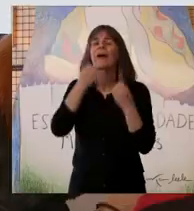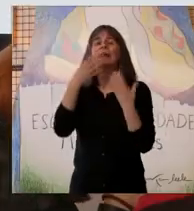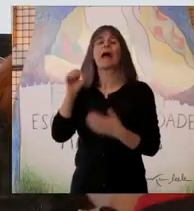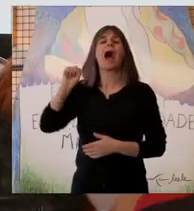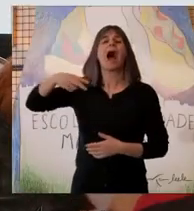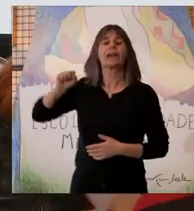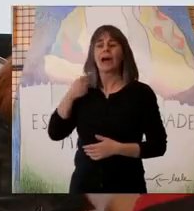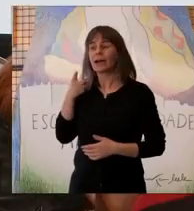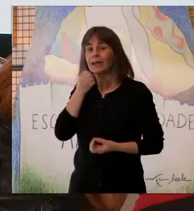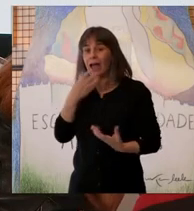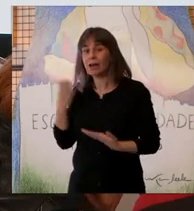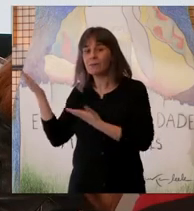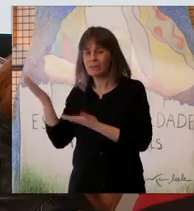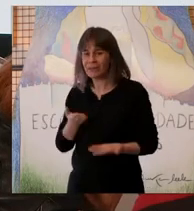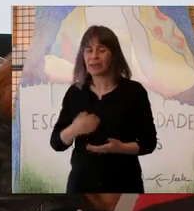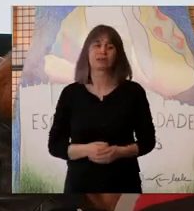Cómo estás bienvenida